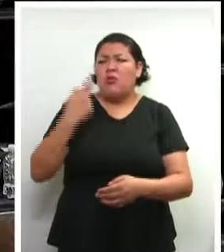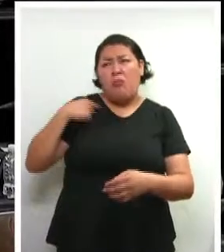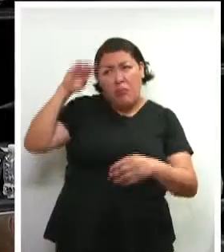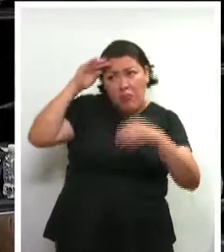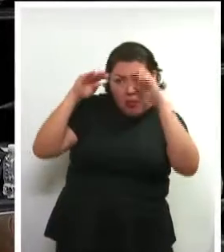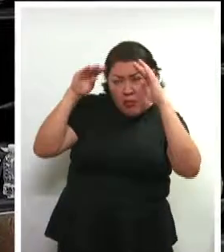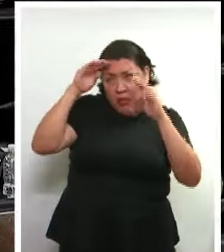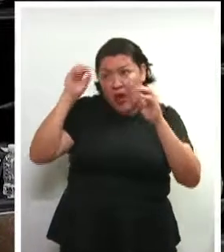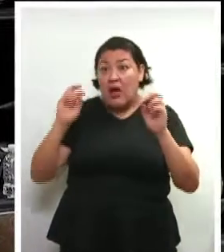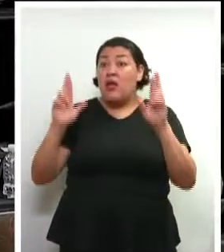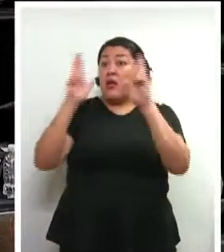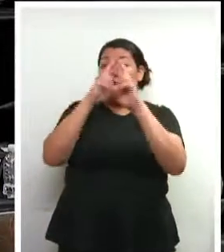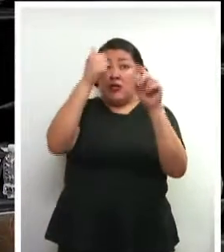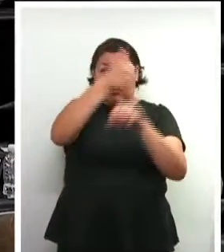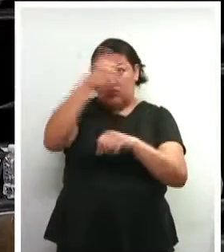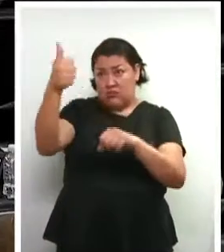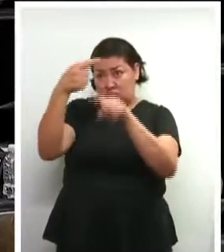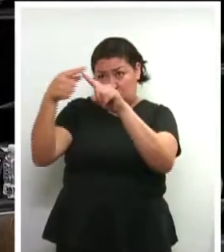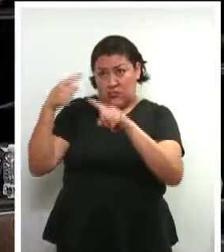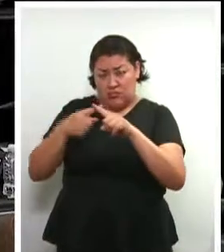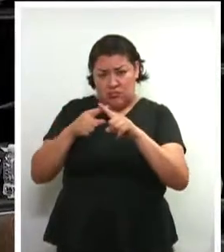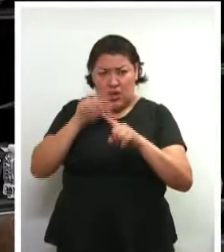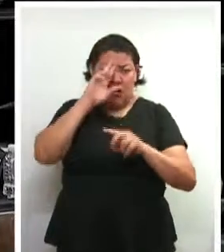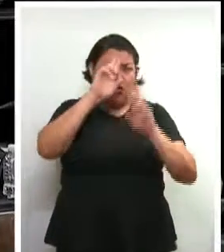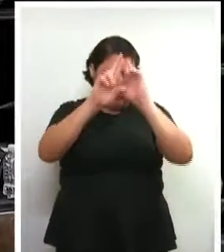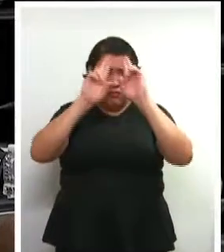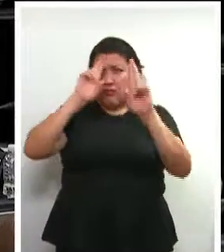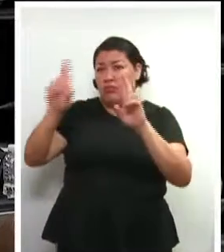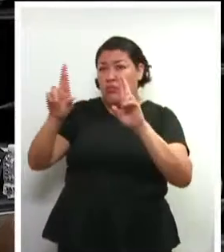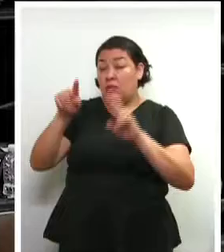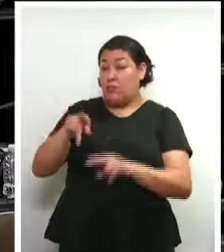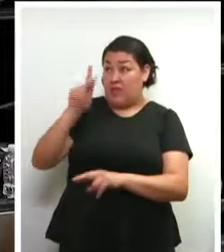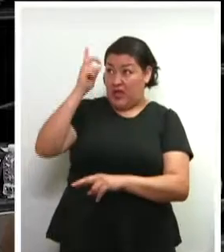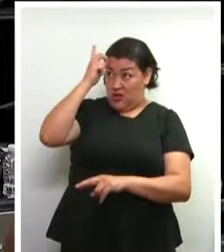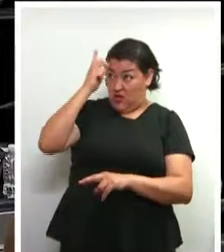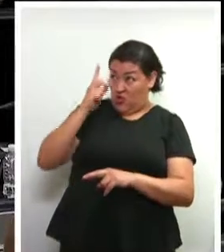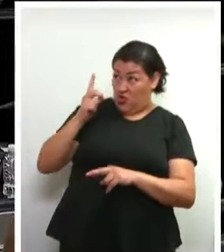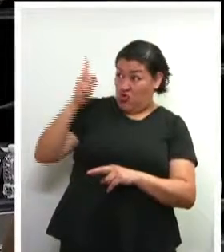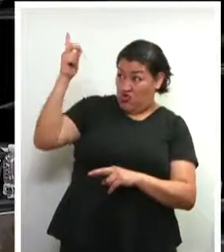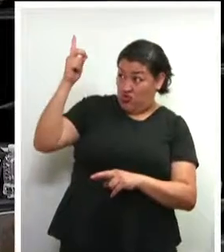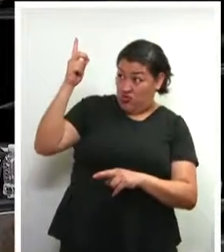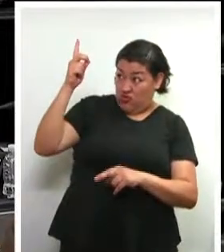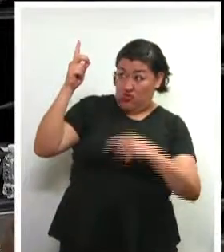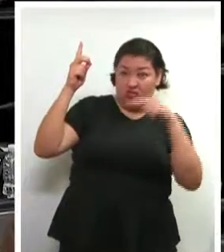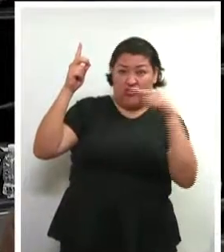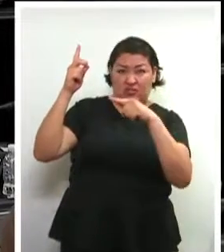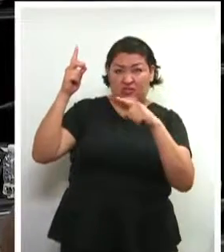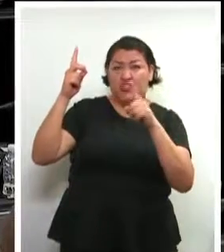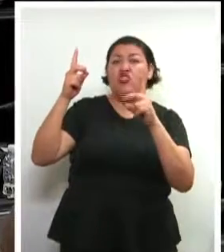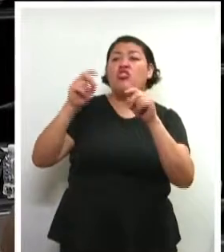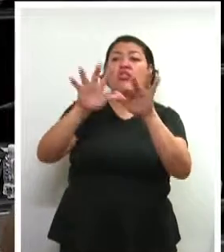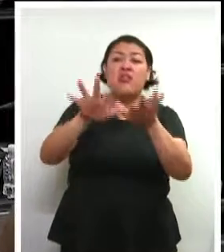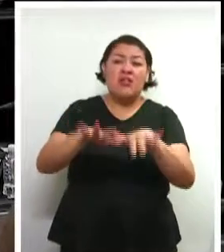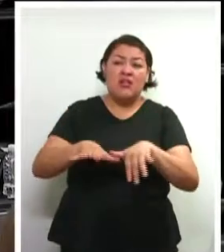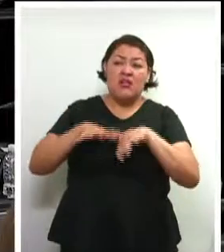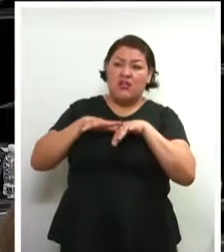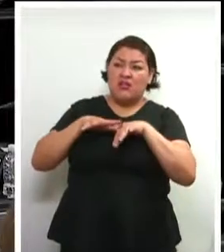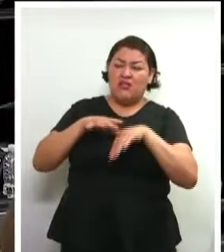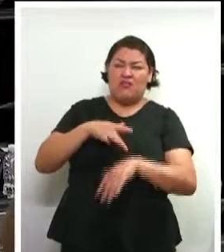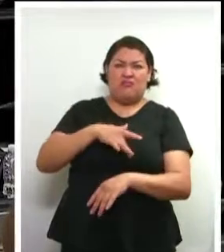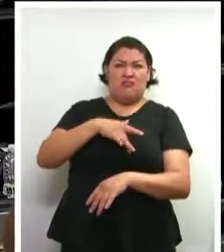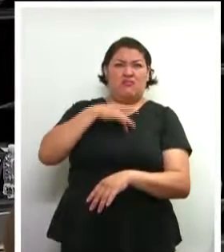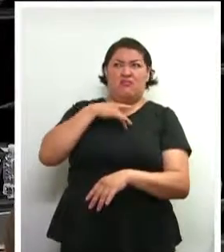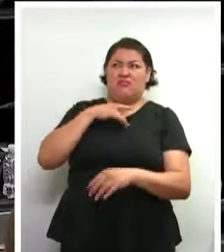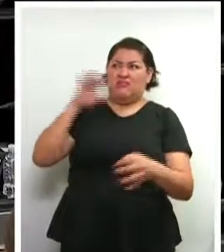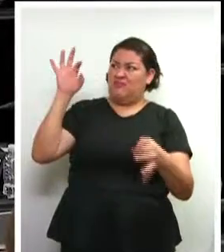o de creer en una religión, pero hablar de Dios en la tribuna de una asamblea constituyente creo que